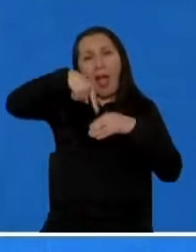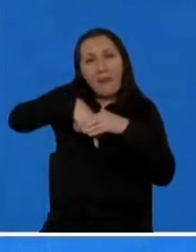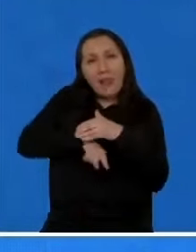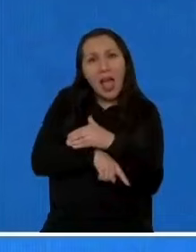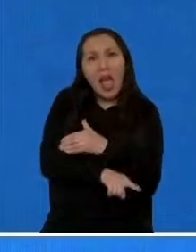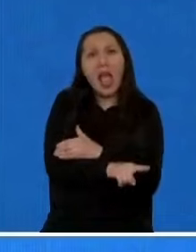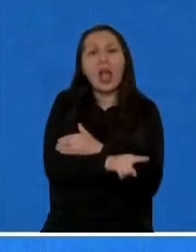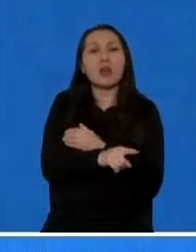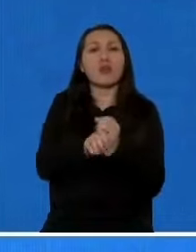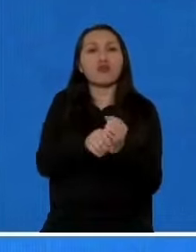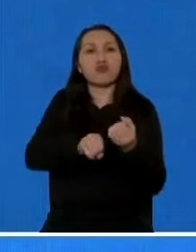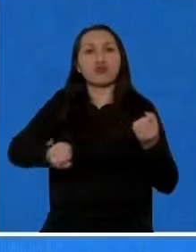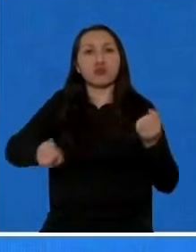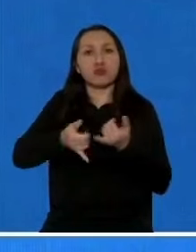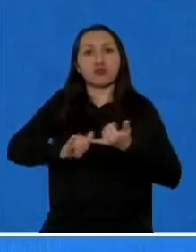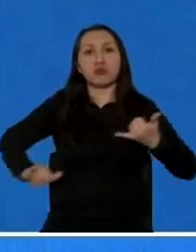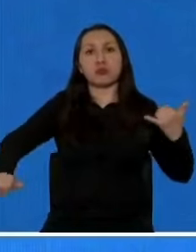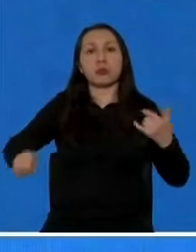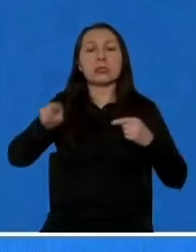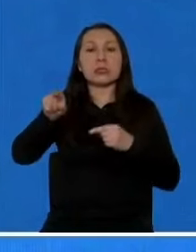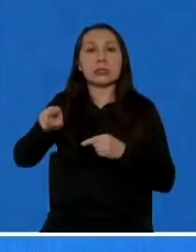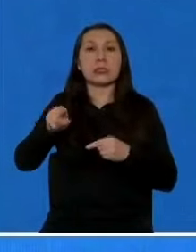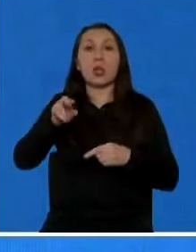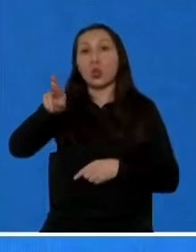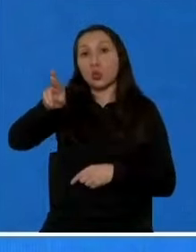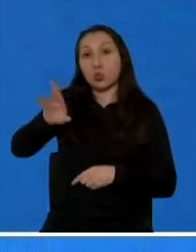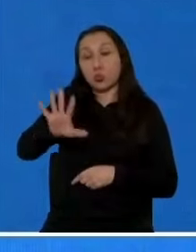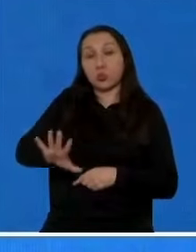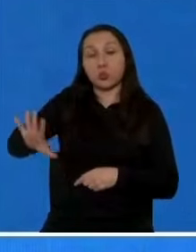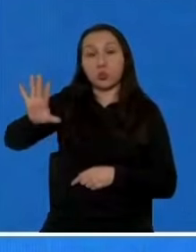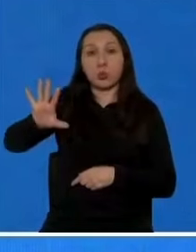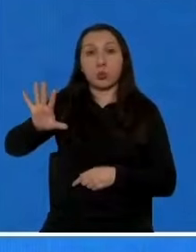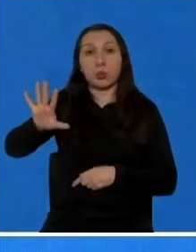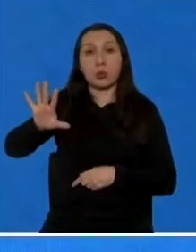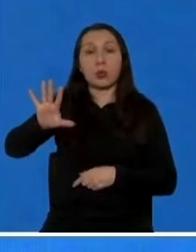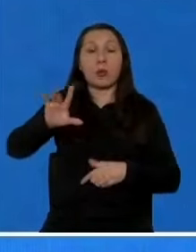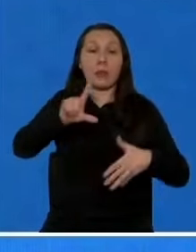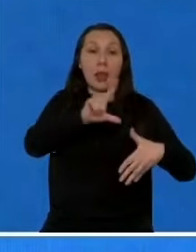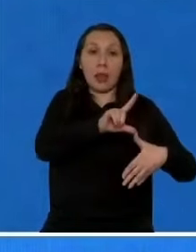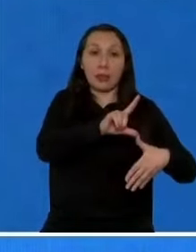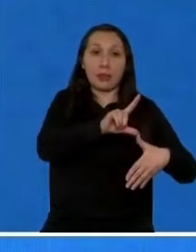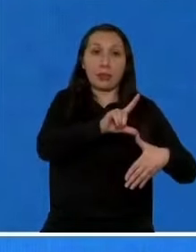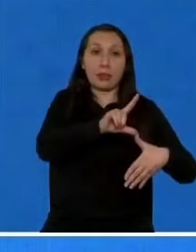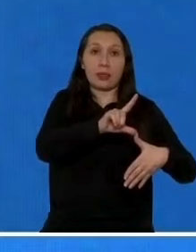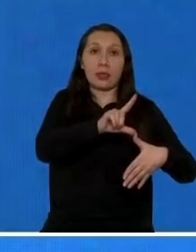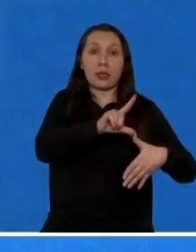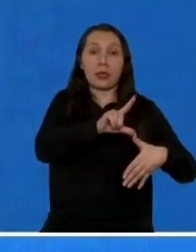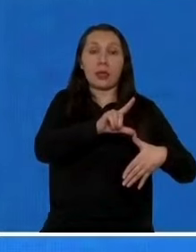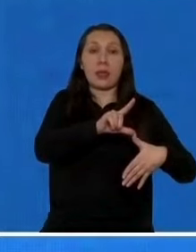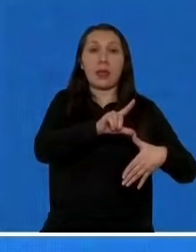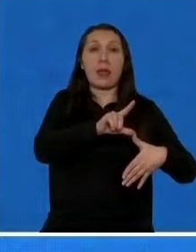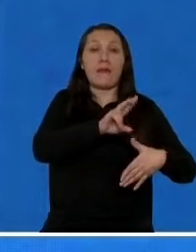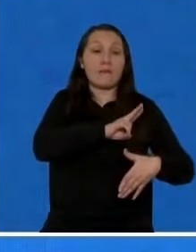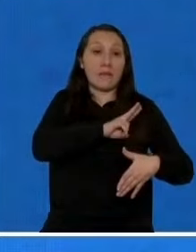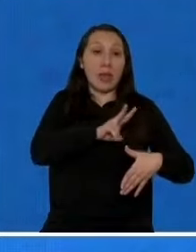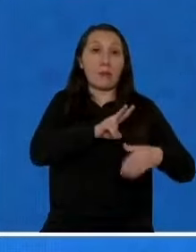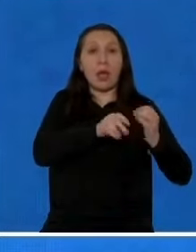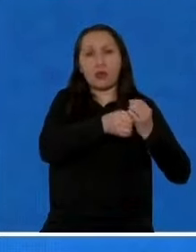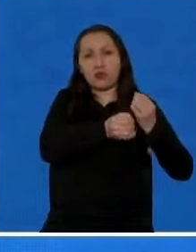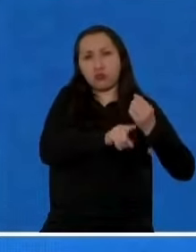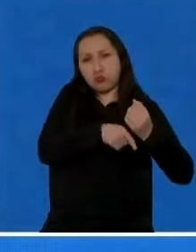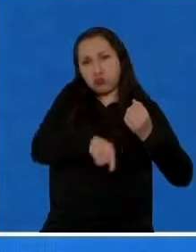óptica submarina que va a unir el hemisferio sur entre América Latina, desde la región de Valparaíso